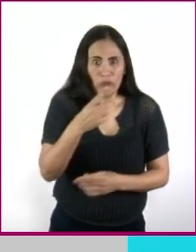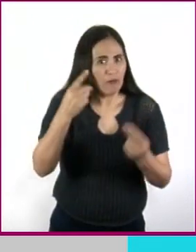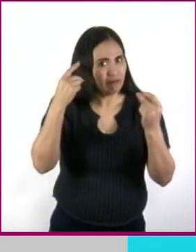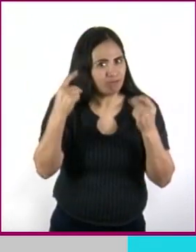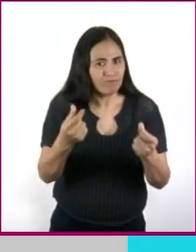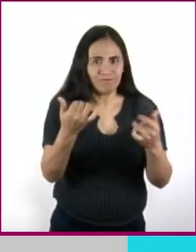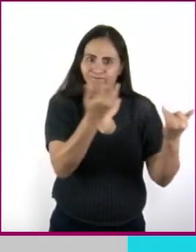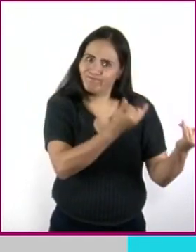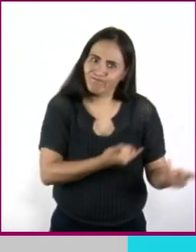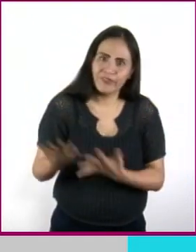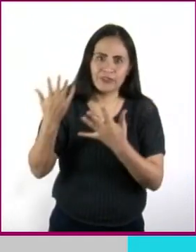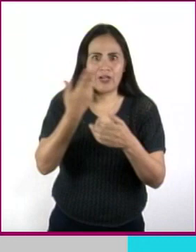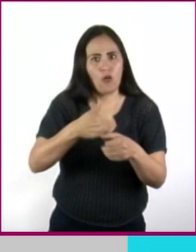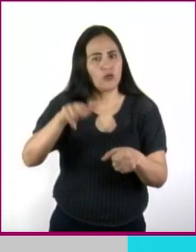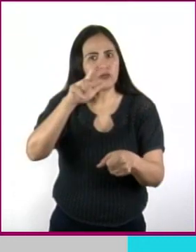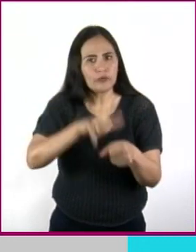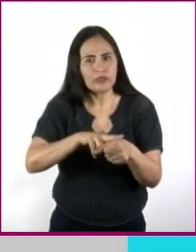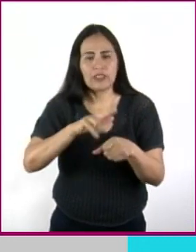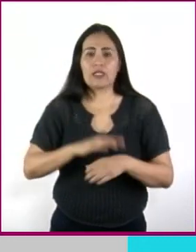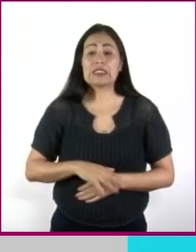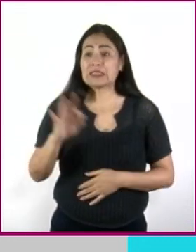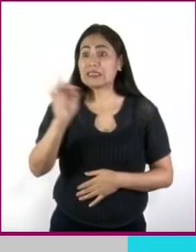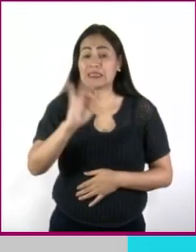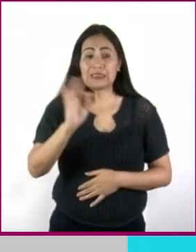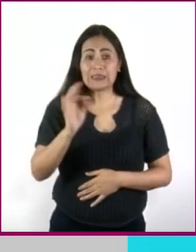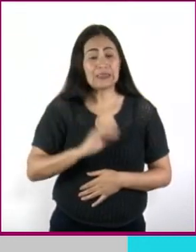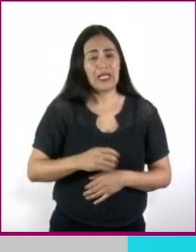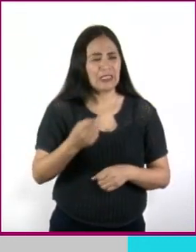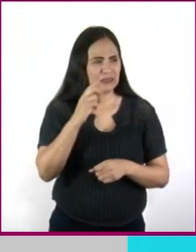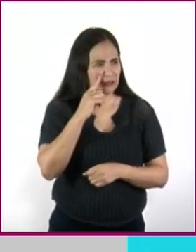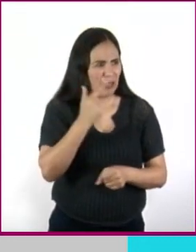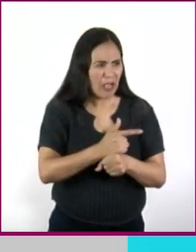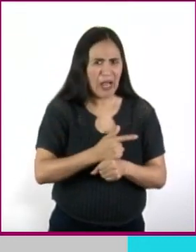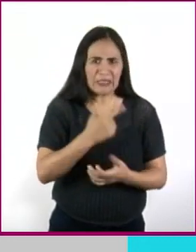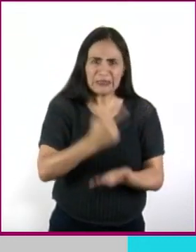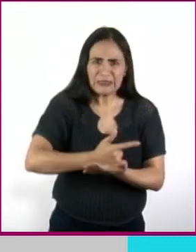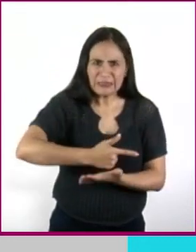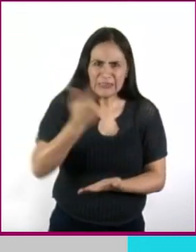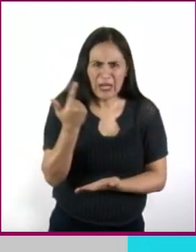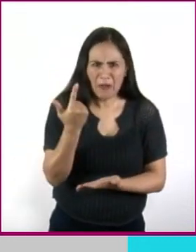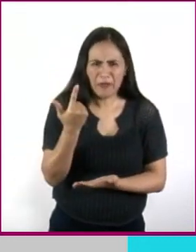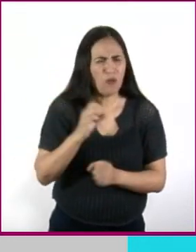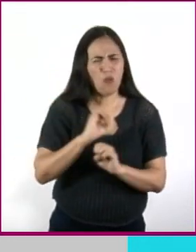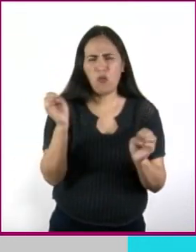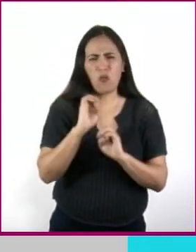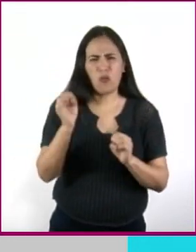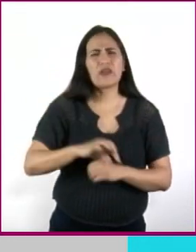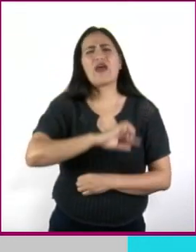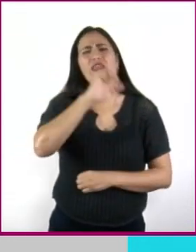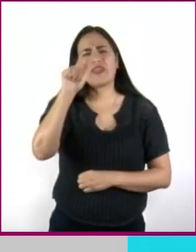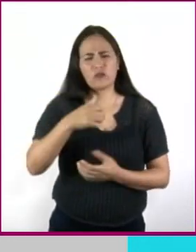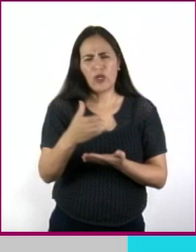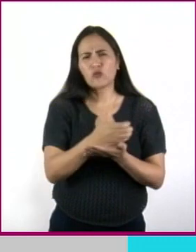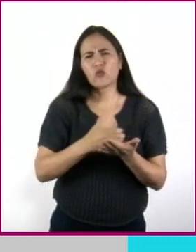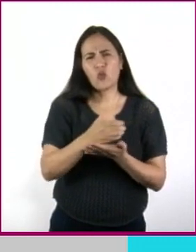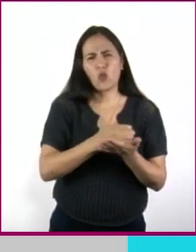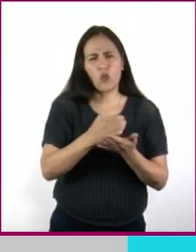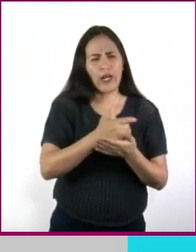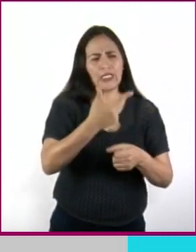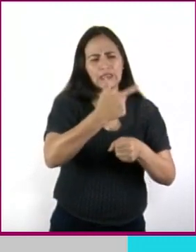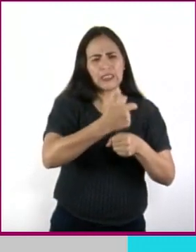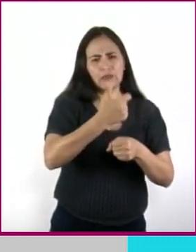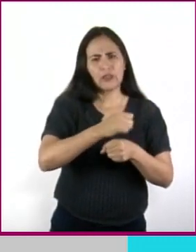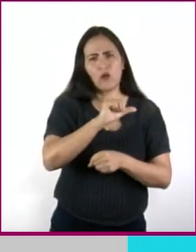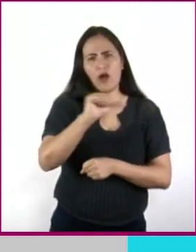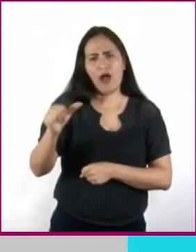los servicios de salud. Si no hay signos de alarma, la fase de recuperación comienza entre el 7º y 10º